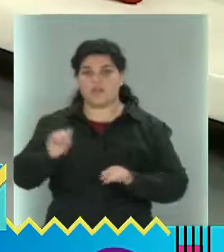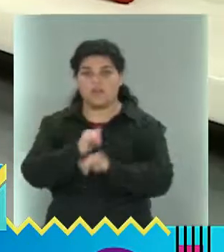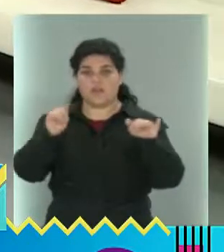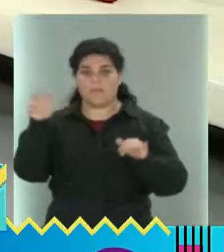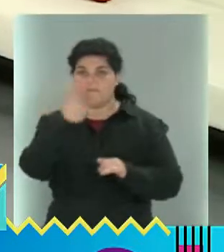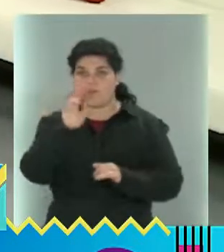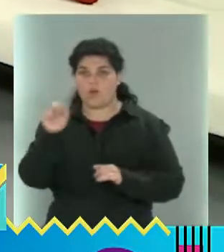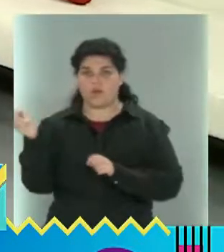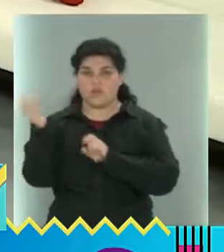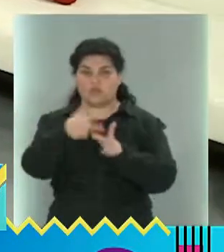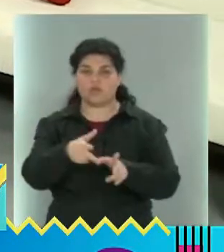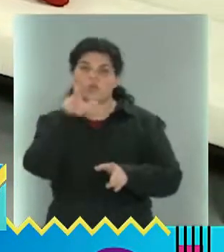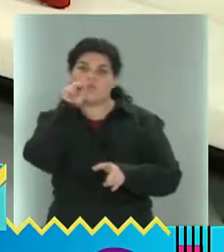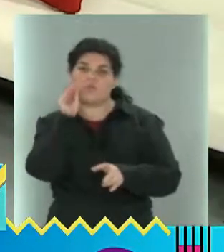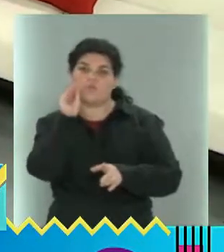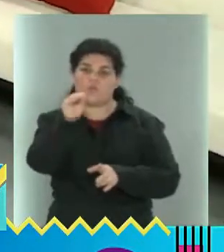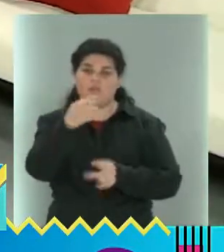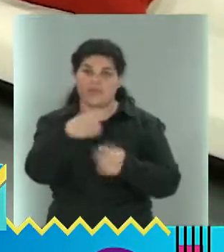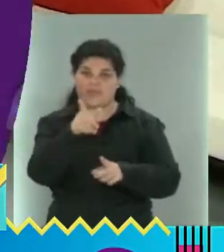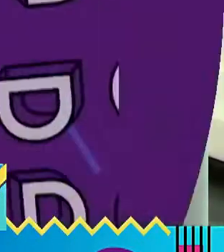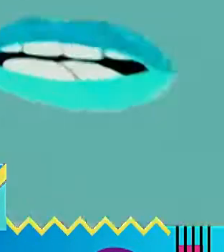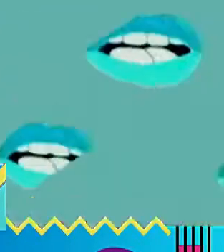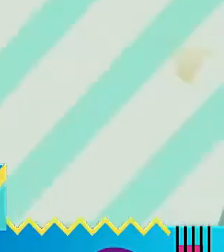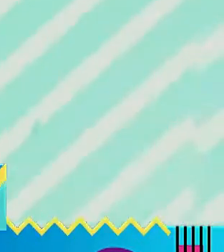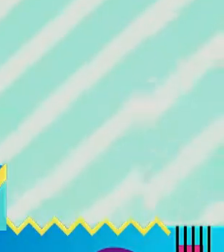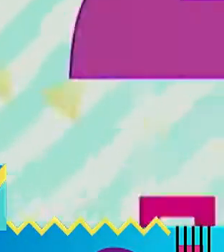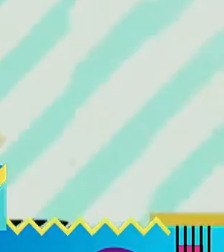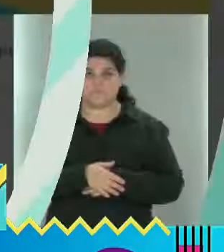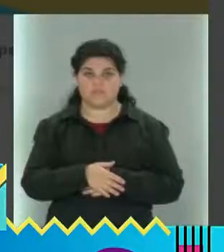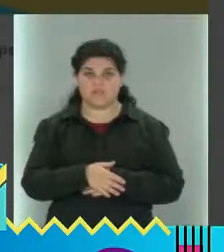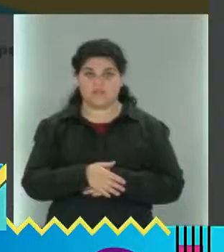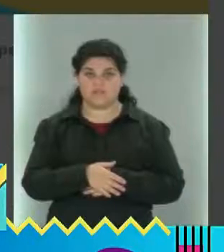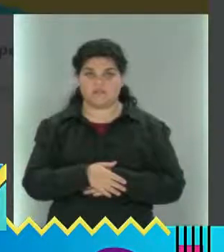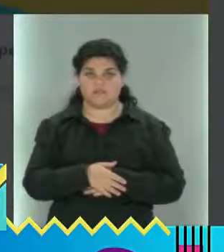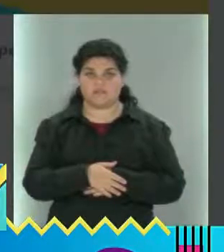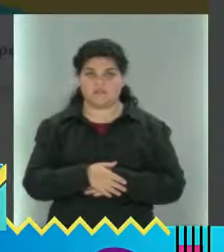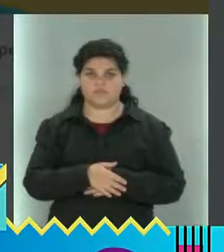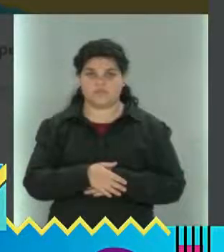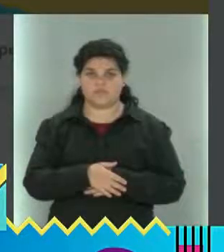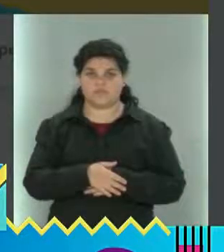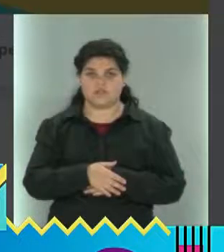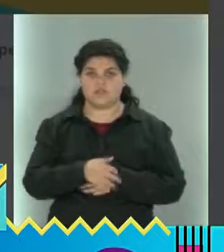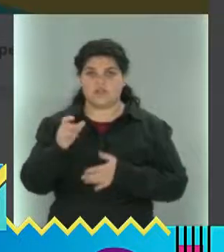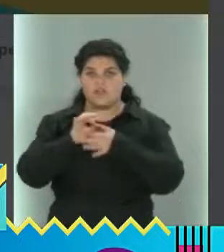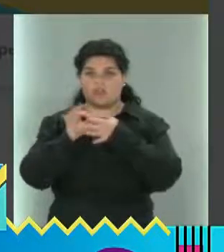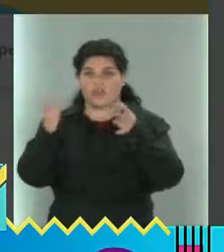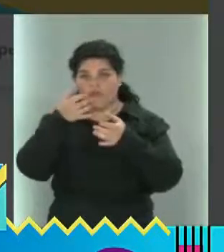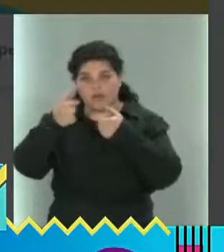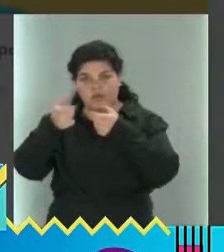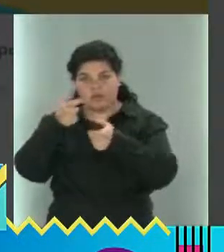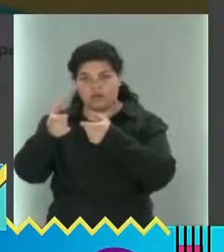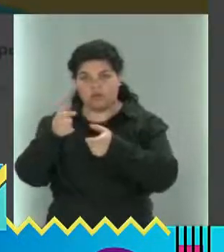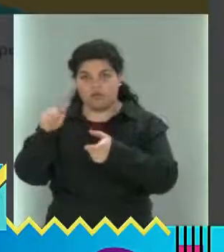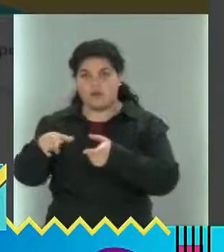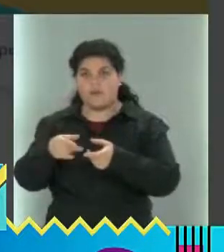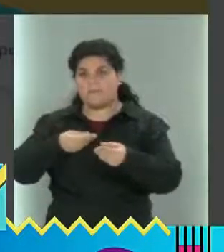Lamberti en el Twitter de Distintos Parecidos. No sé si ya se habrá... Ahí está. Desregular un mercado oligopólico. Si